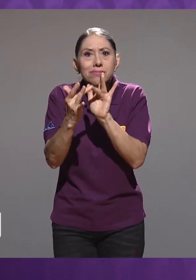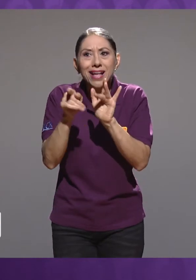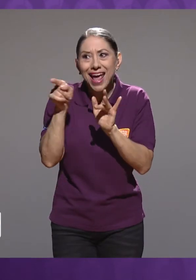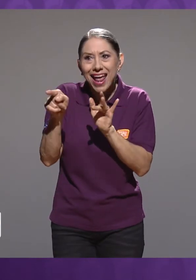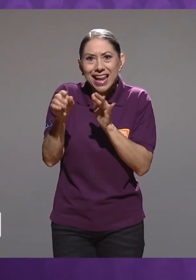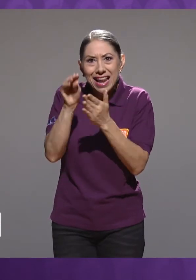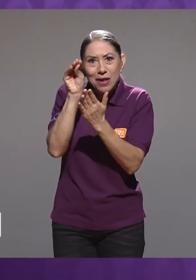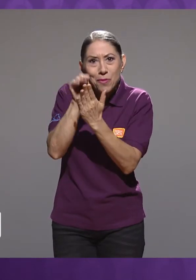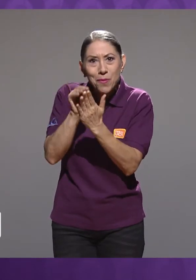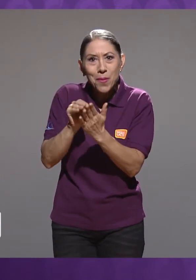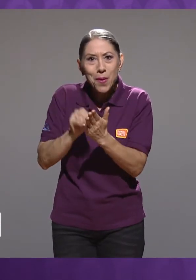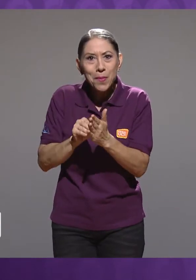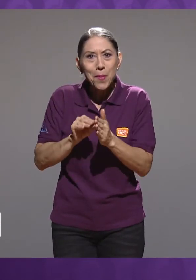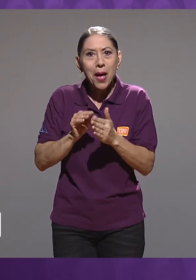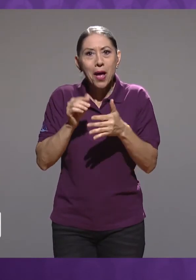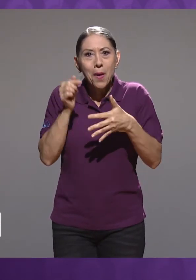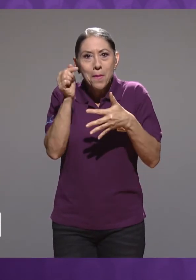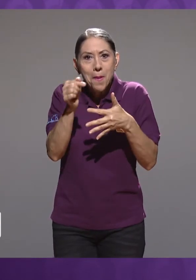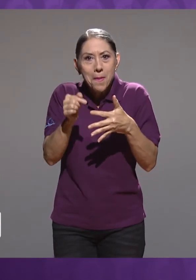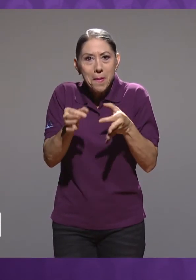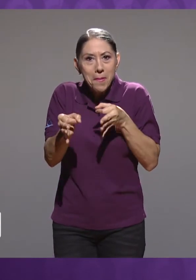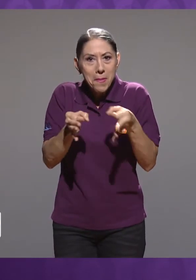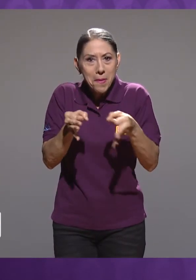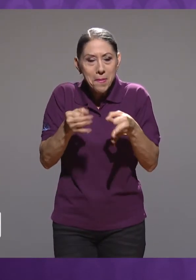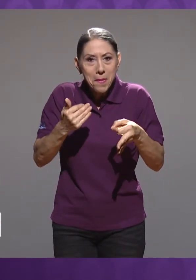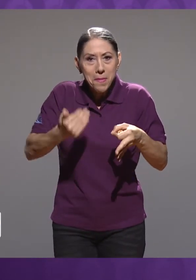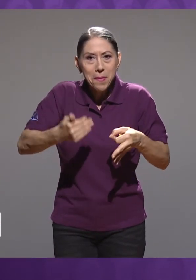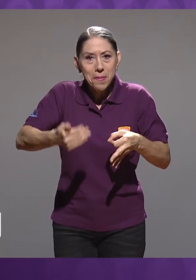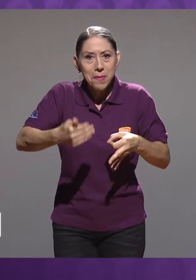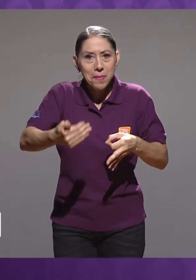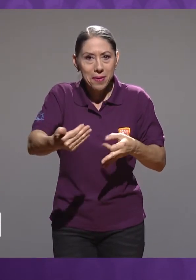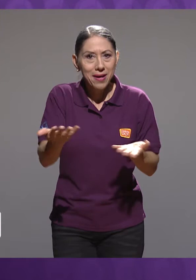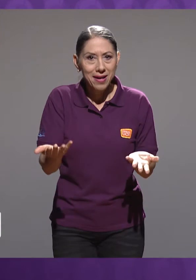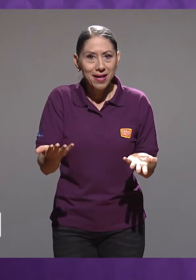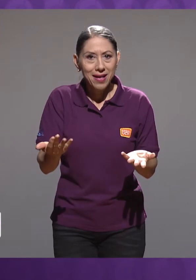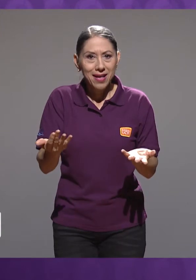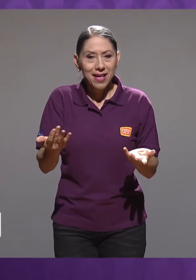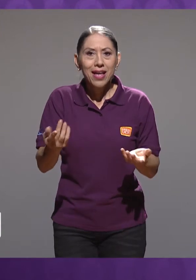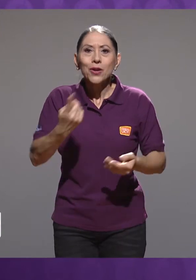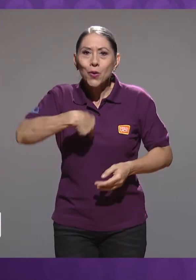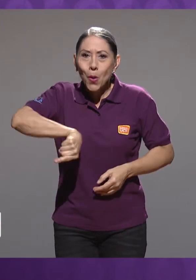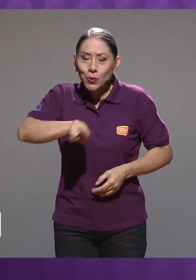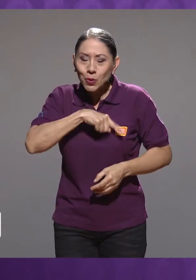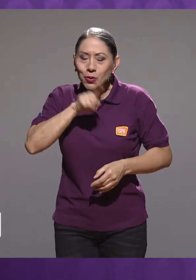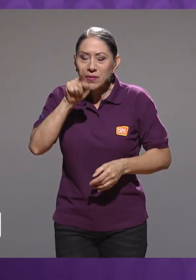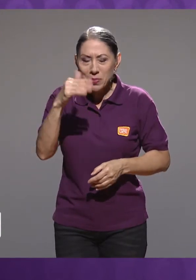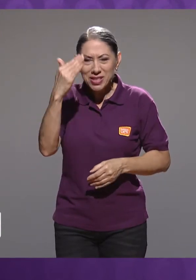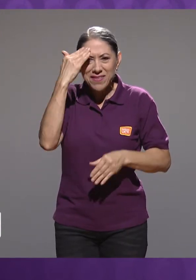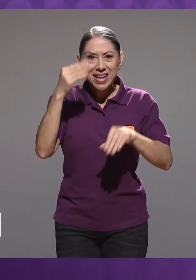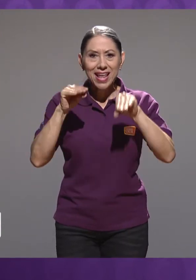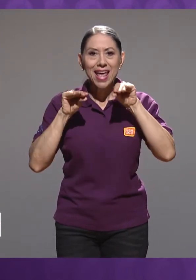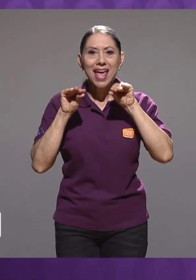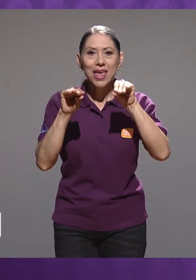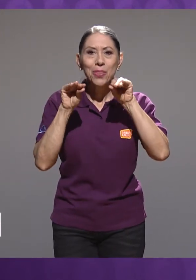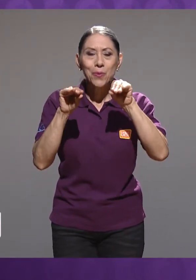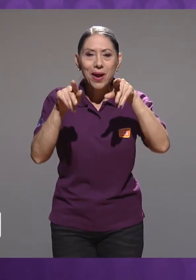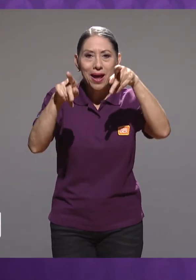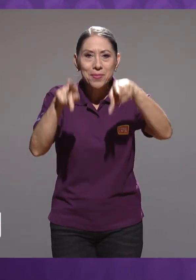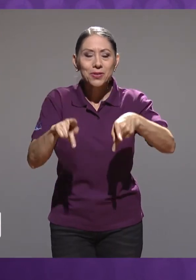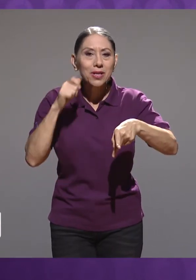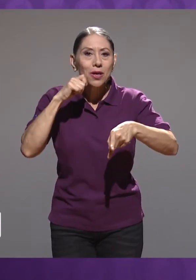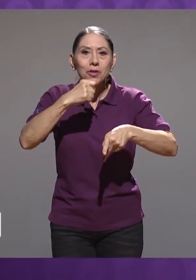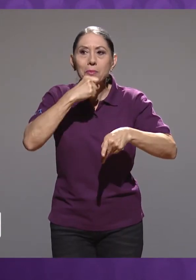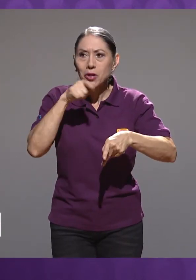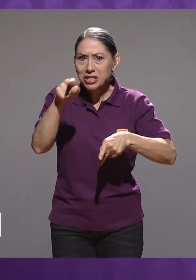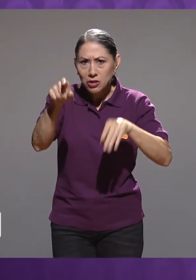taller virtual paso por paso. Eso nos enseñó que tenemos que también saber educar a las